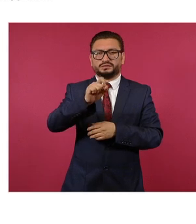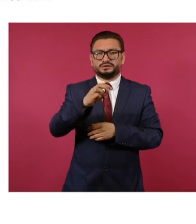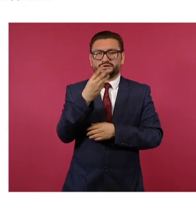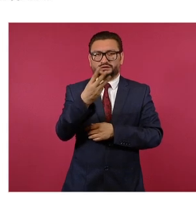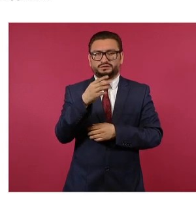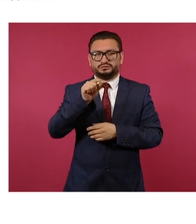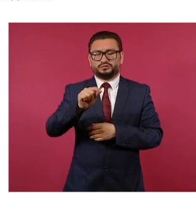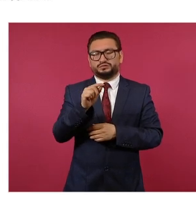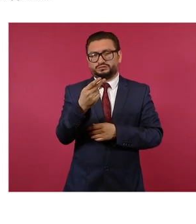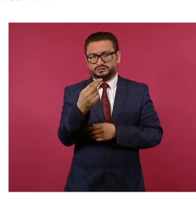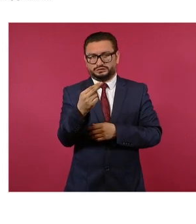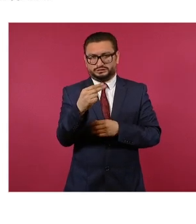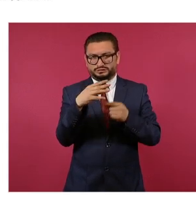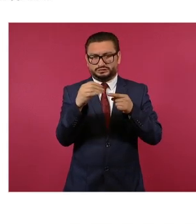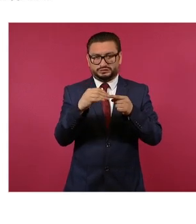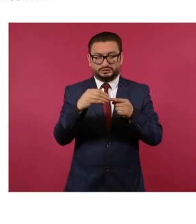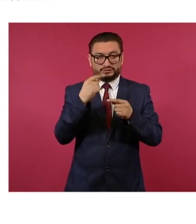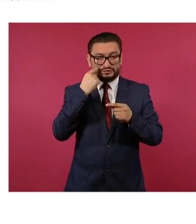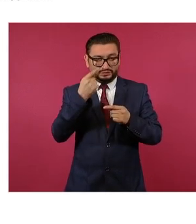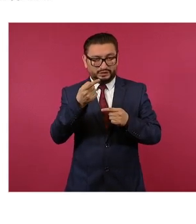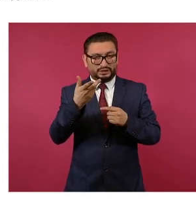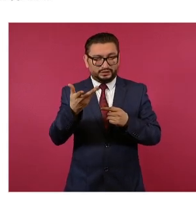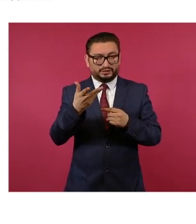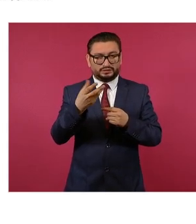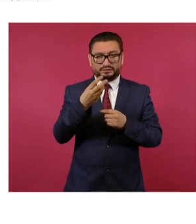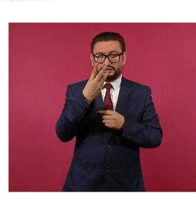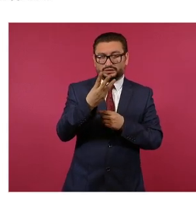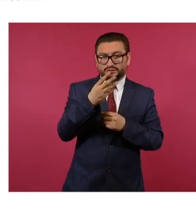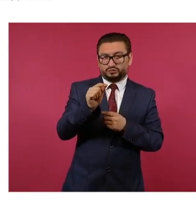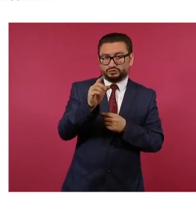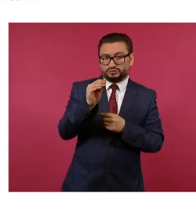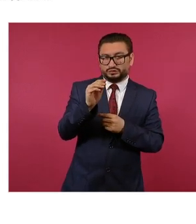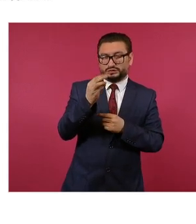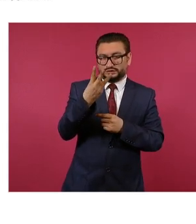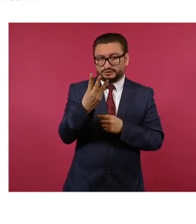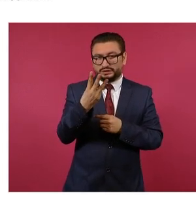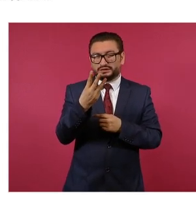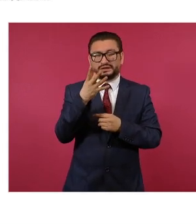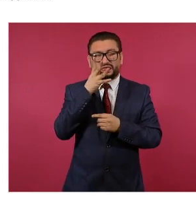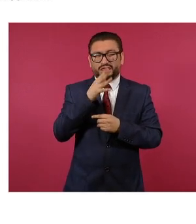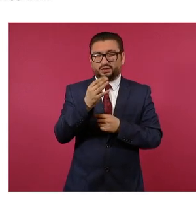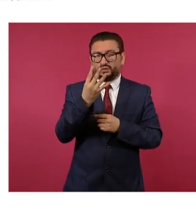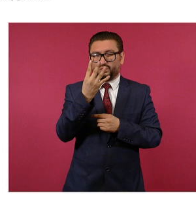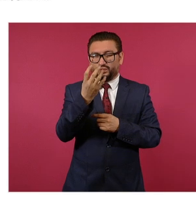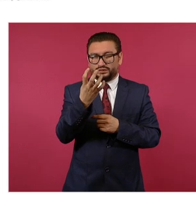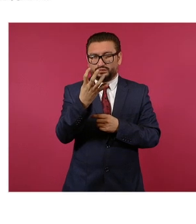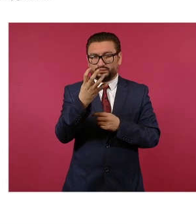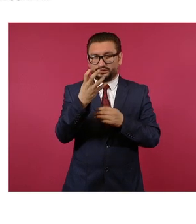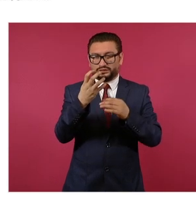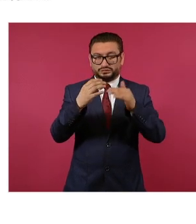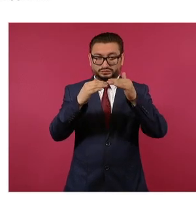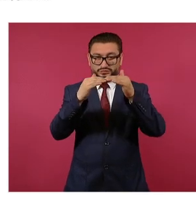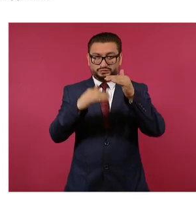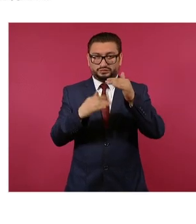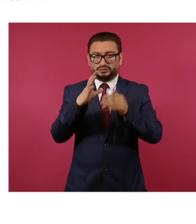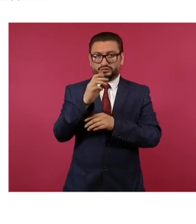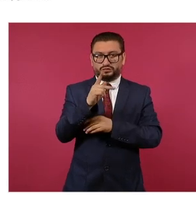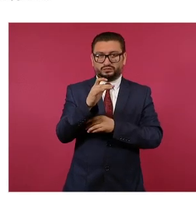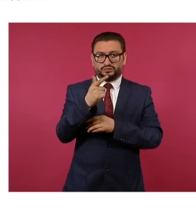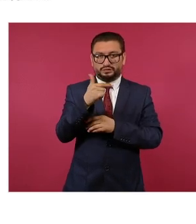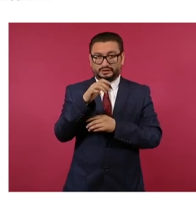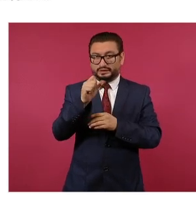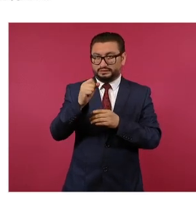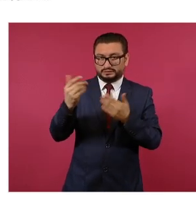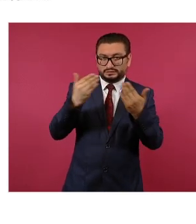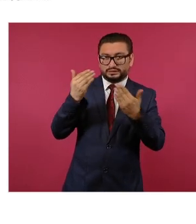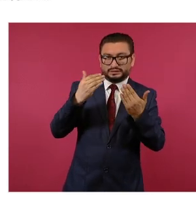con 25 centavos. Fíjense, 3.93 pesos, casi 4 pesos más barata que Corpogas, la que acabamos de